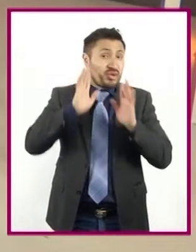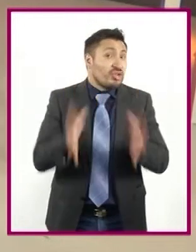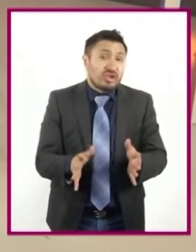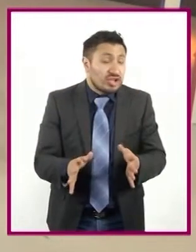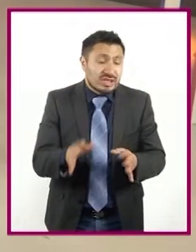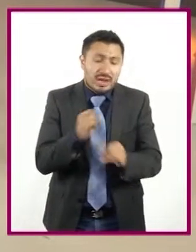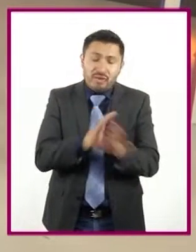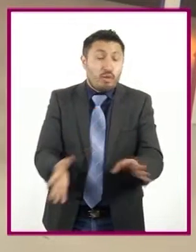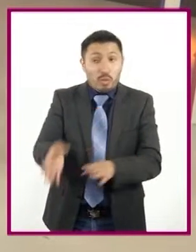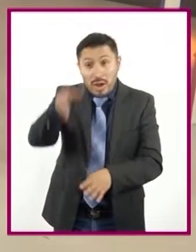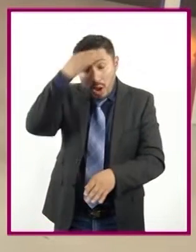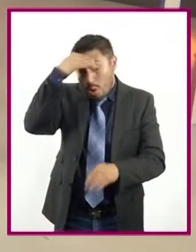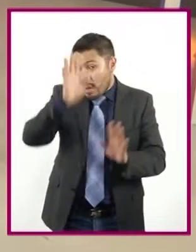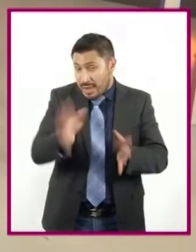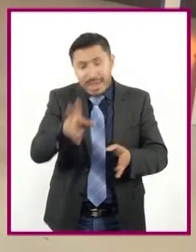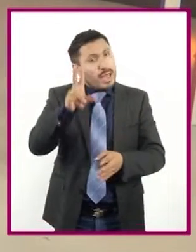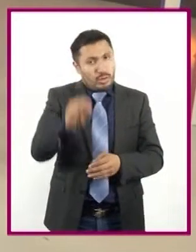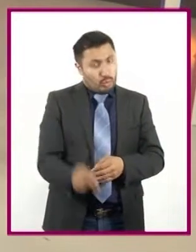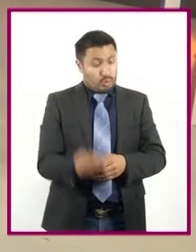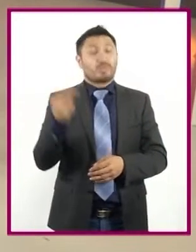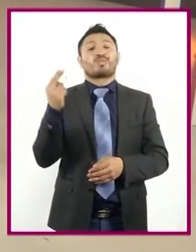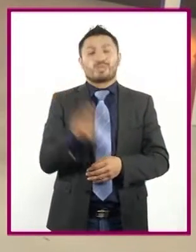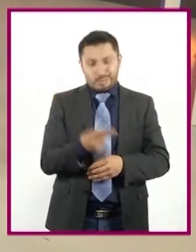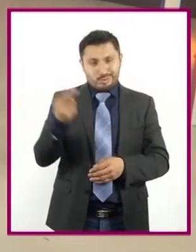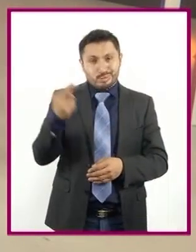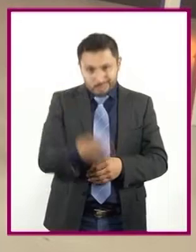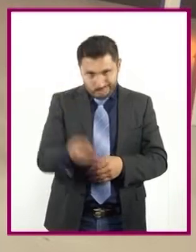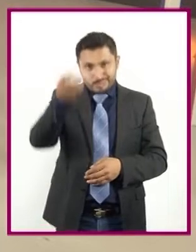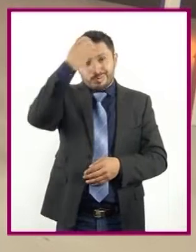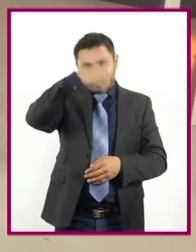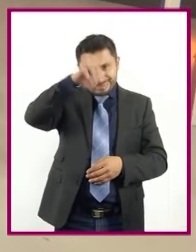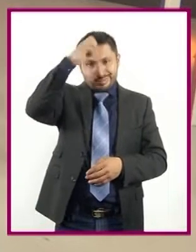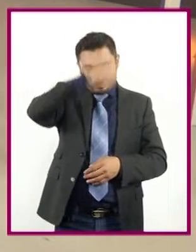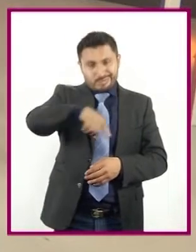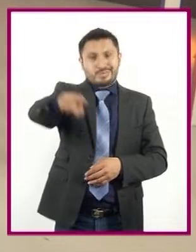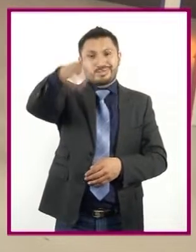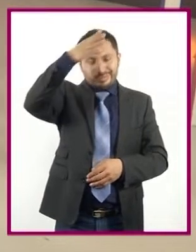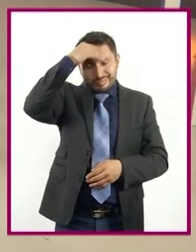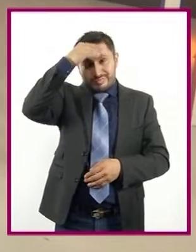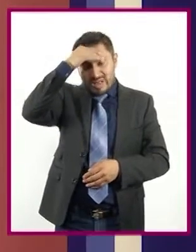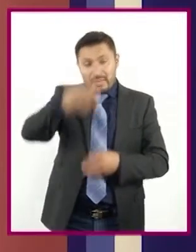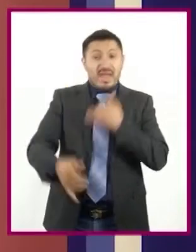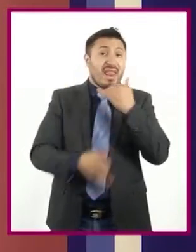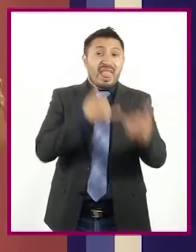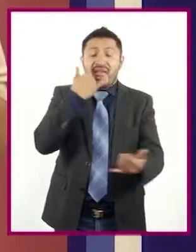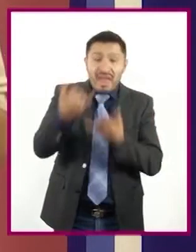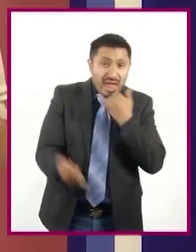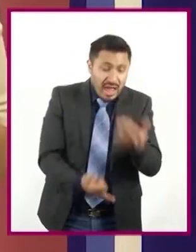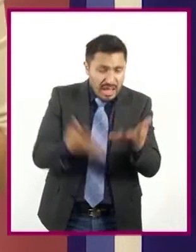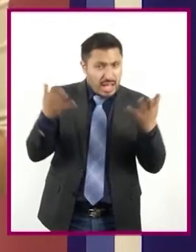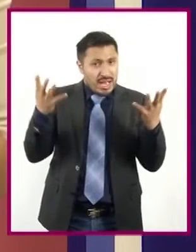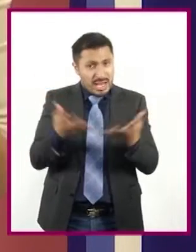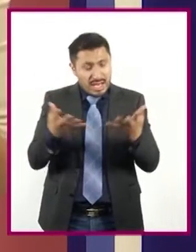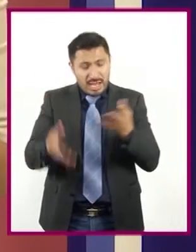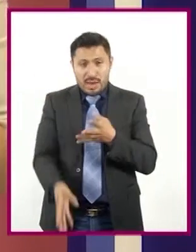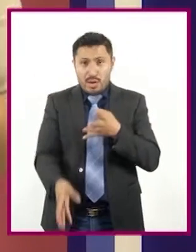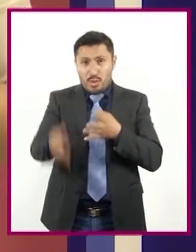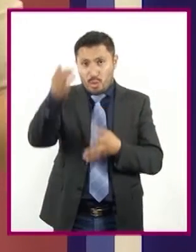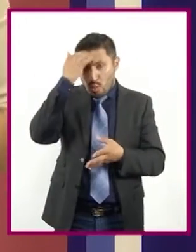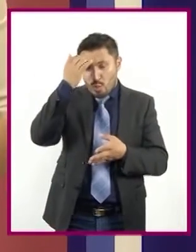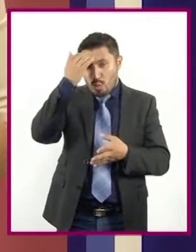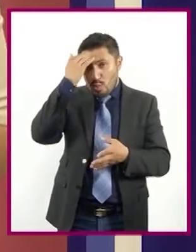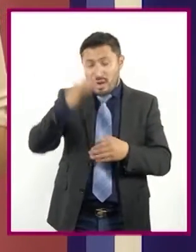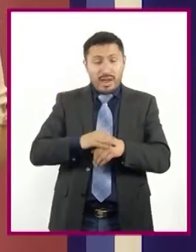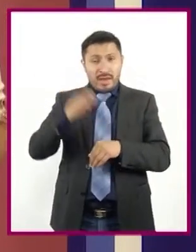información. También es necesario crear experiencias que nos hagan aprender de los errores y adquirir conocimientos a través